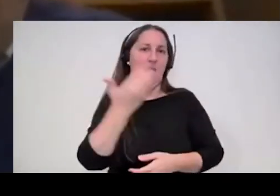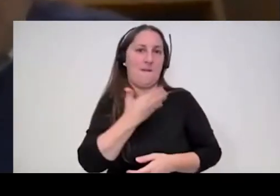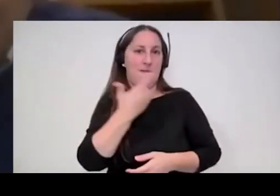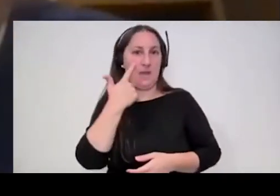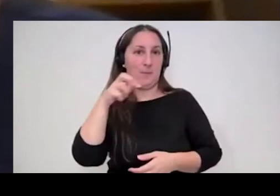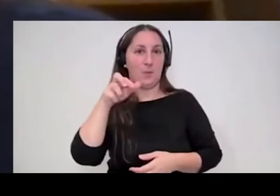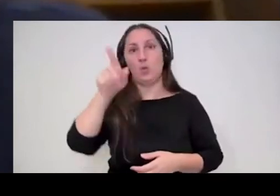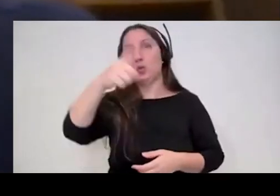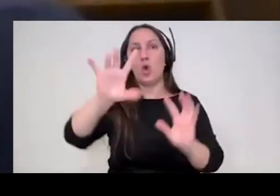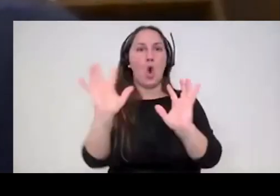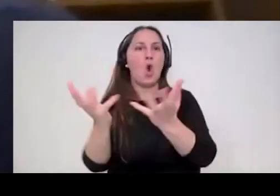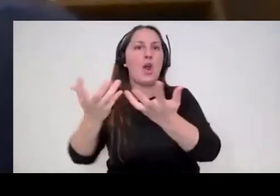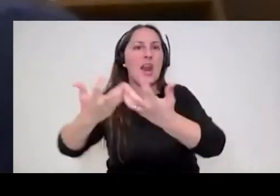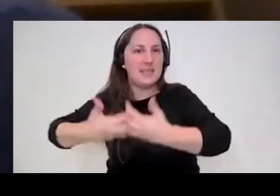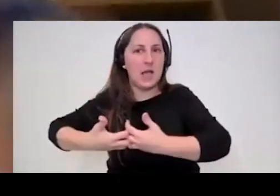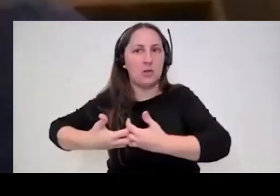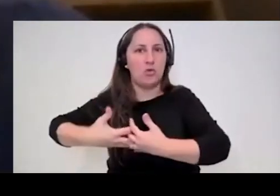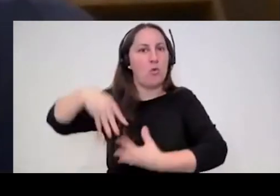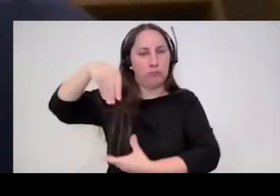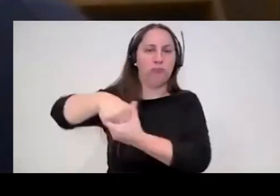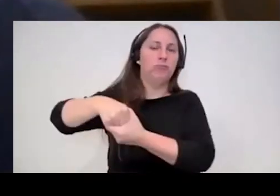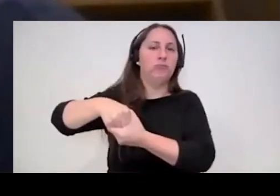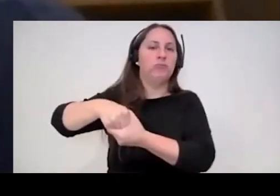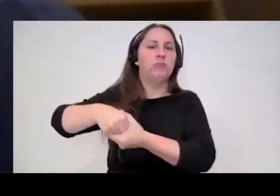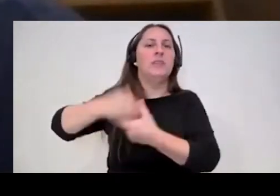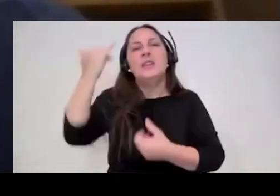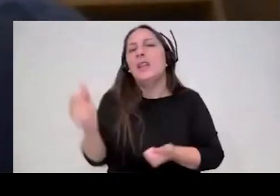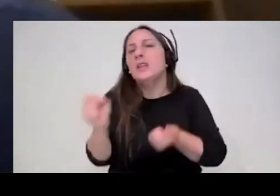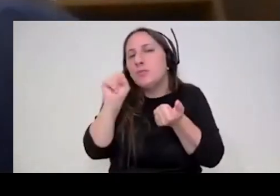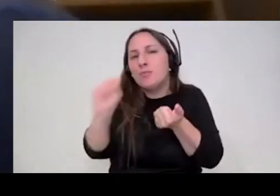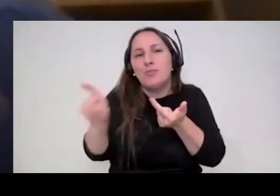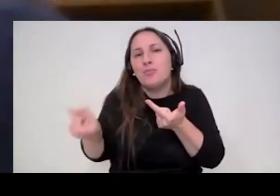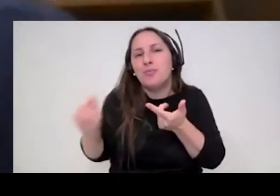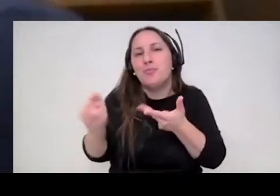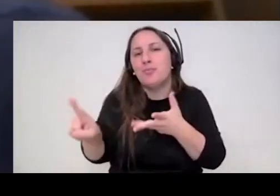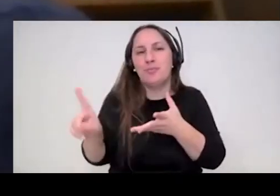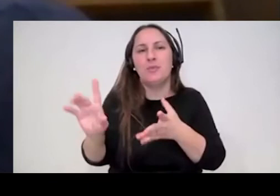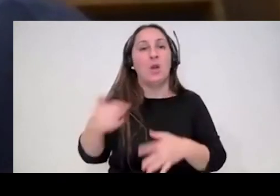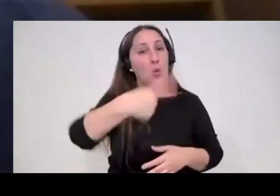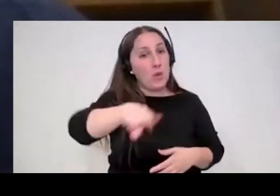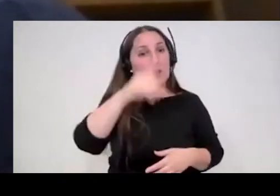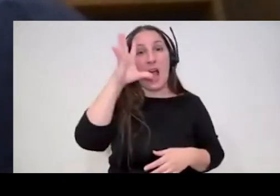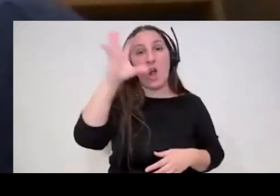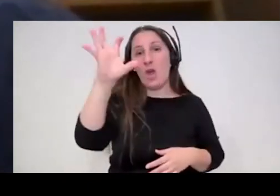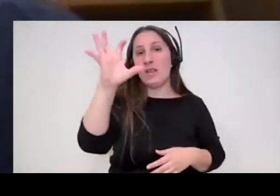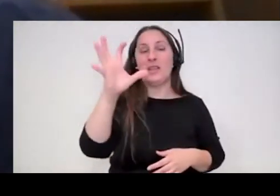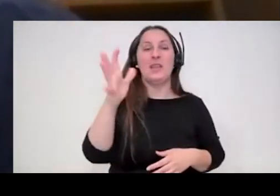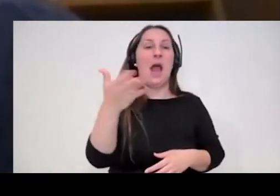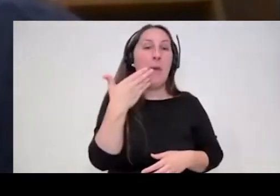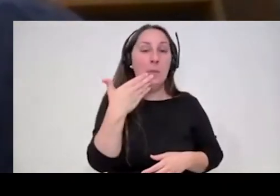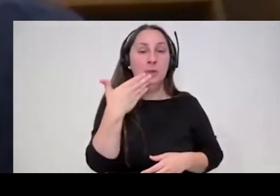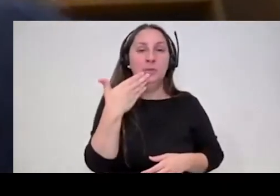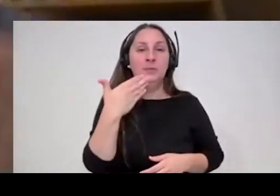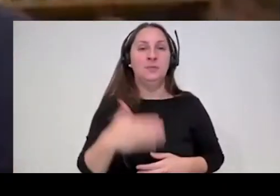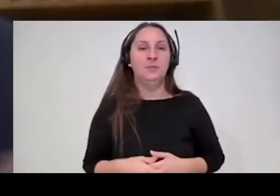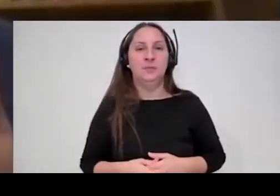una organización ahí, tiene ciertas características, pero acuérdense lo que charlábamos, que